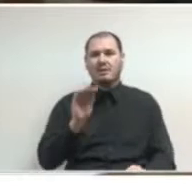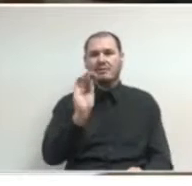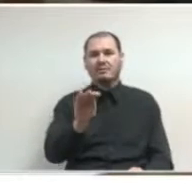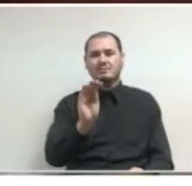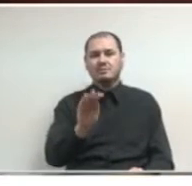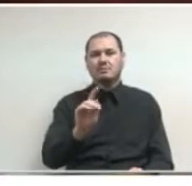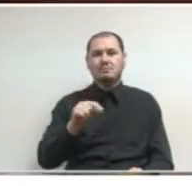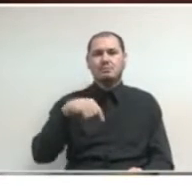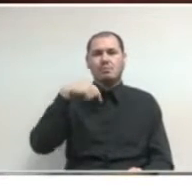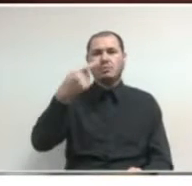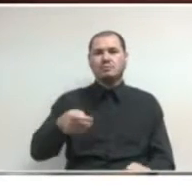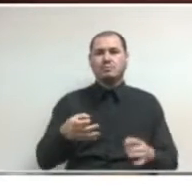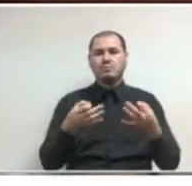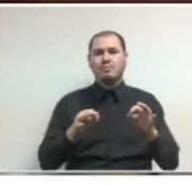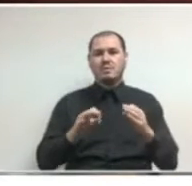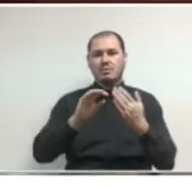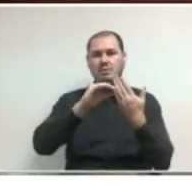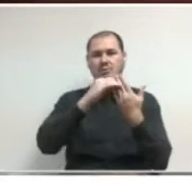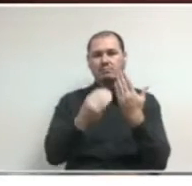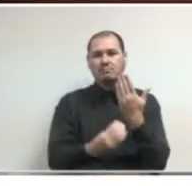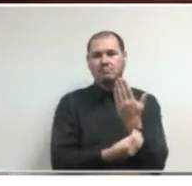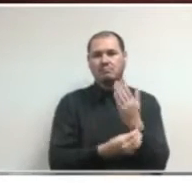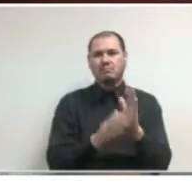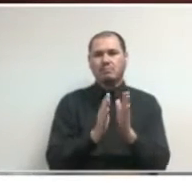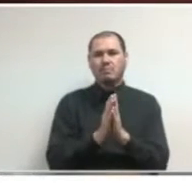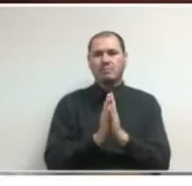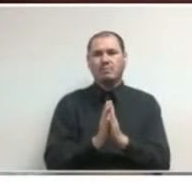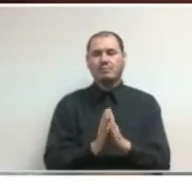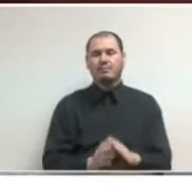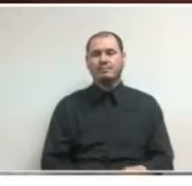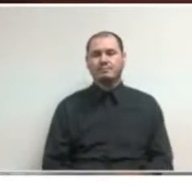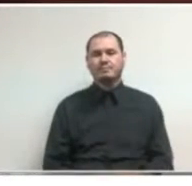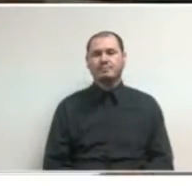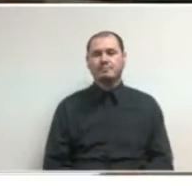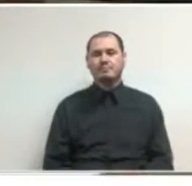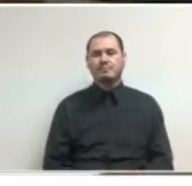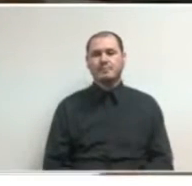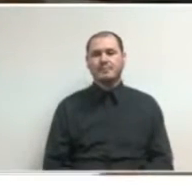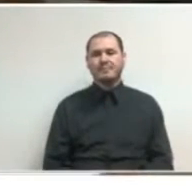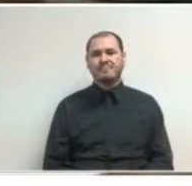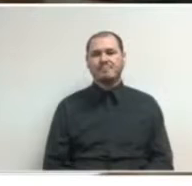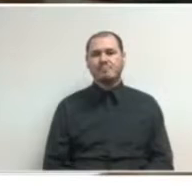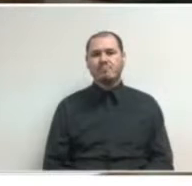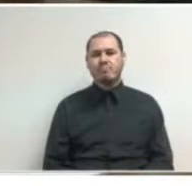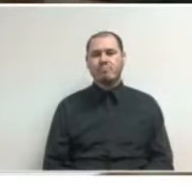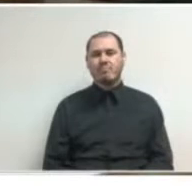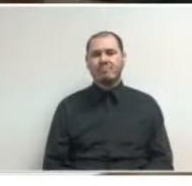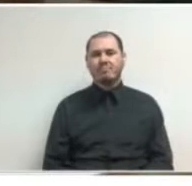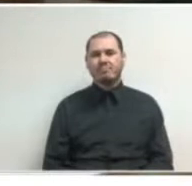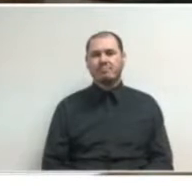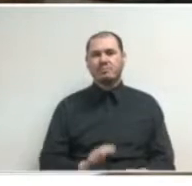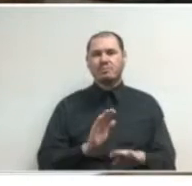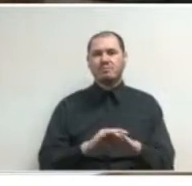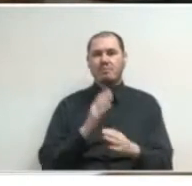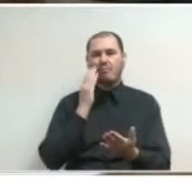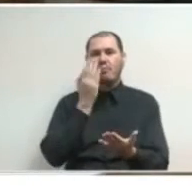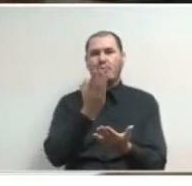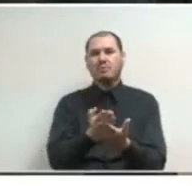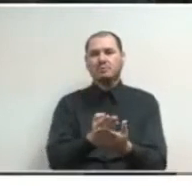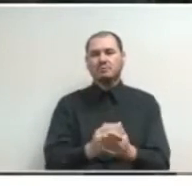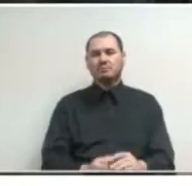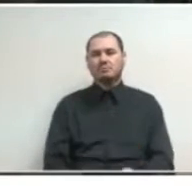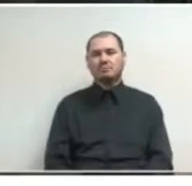para el próximo día. Pepa, tía, pero yo le doctor Gonzalo y Catupa. Ya, ya me invité a orden del día. Venga, a mujer. A